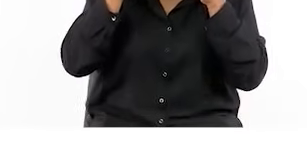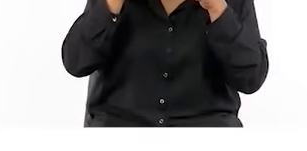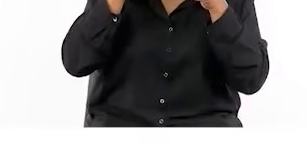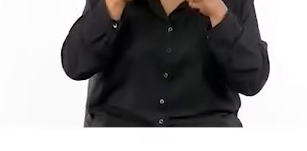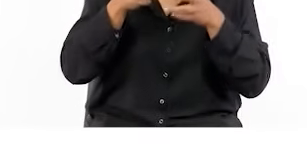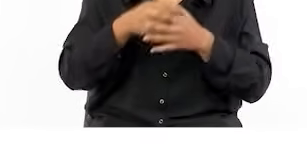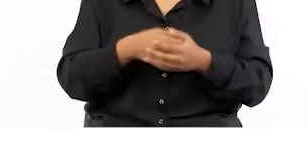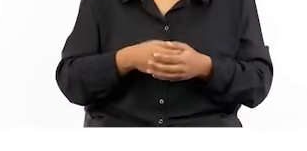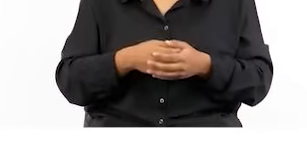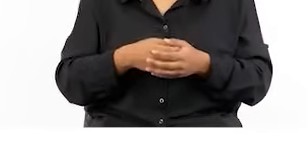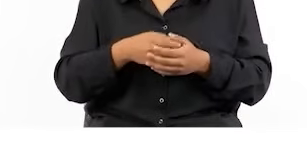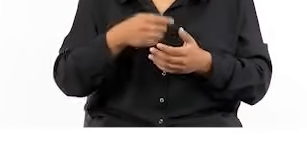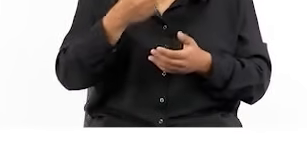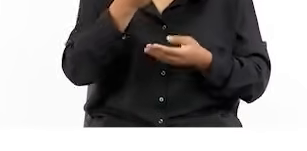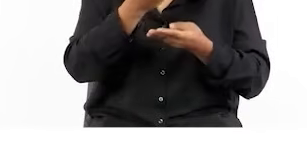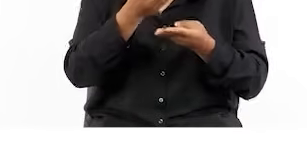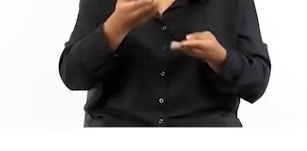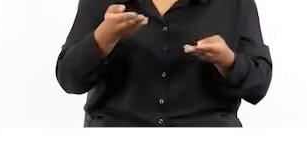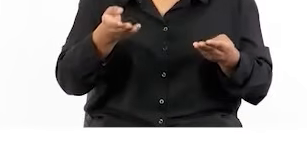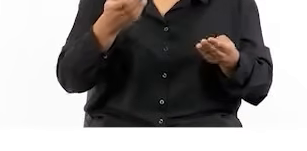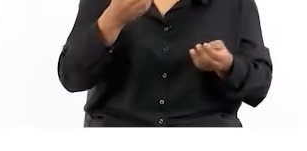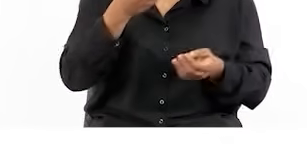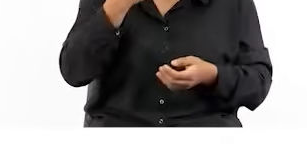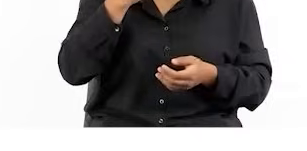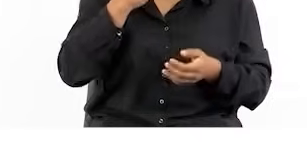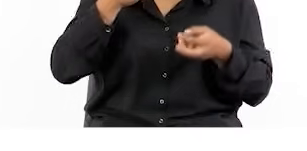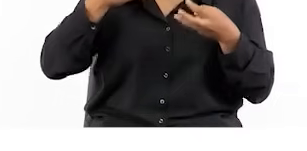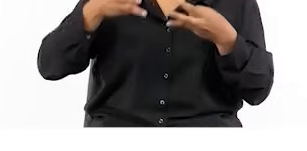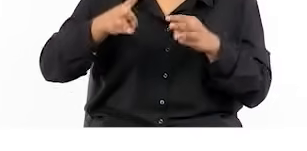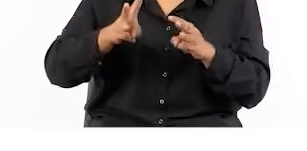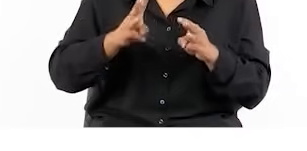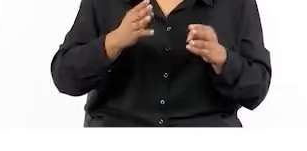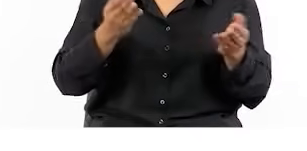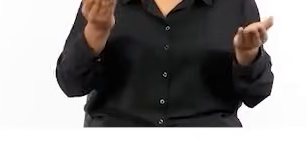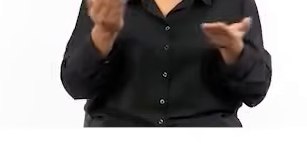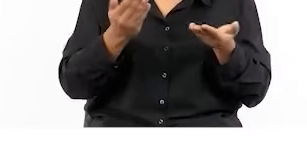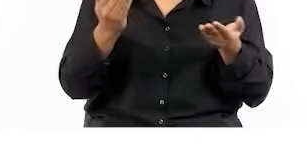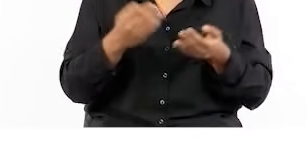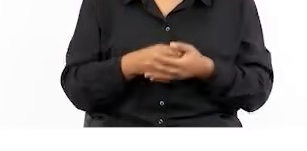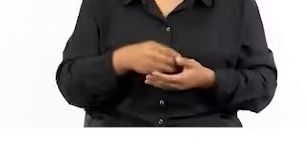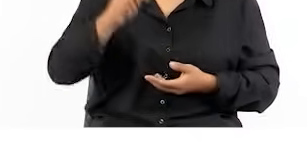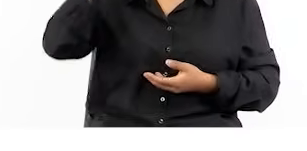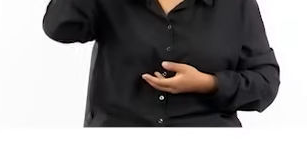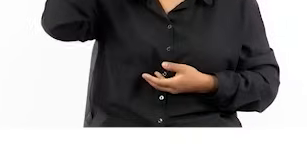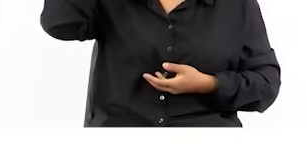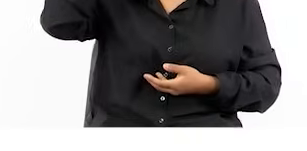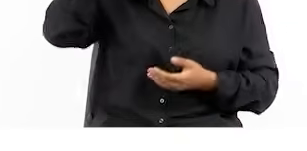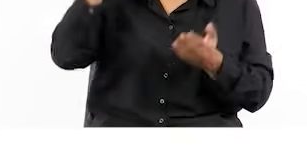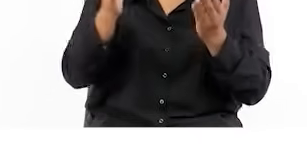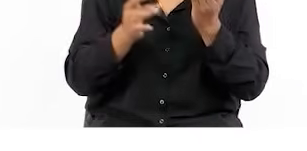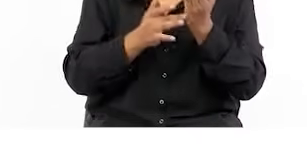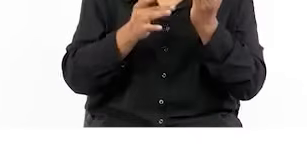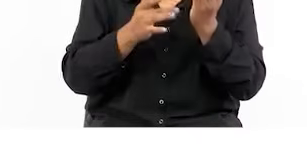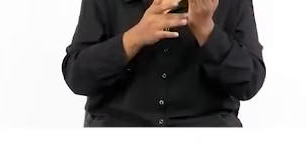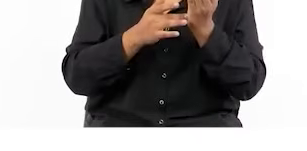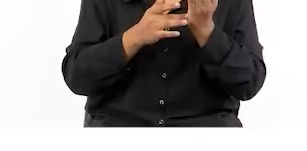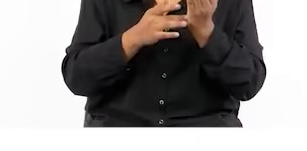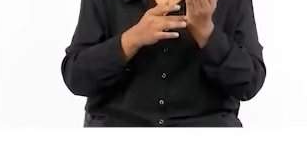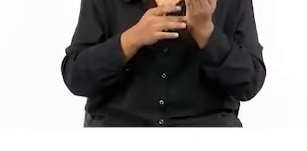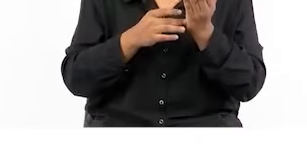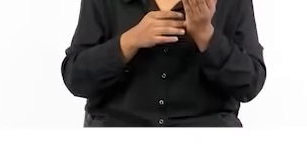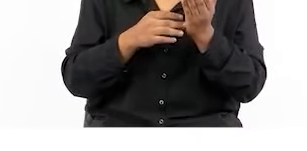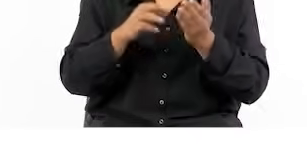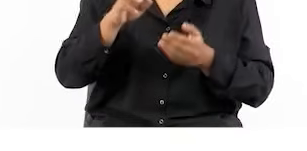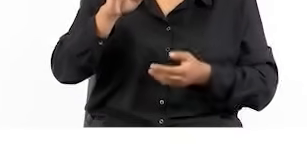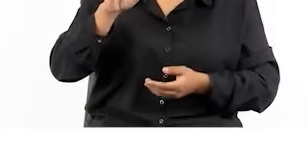que se basan en propiedades físicas de los elementos que han sido sometidos a este método. Esto